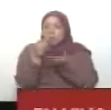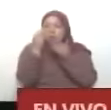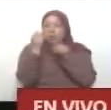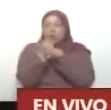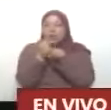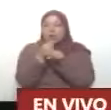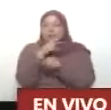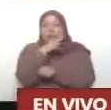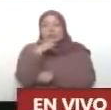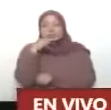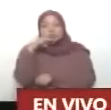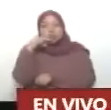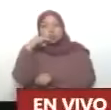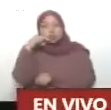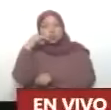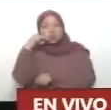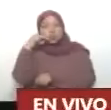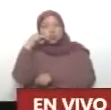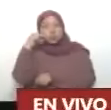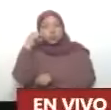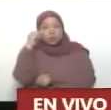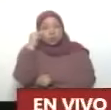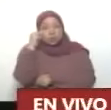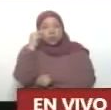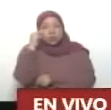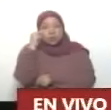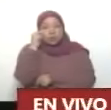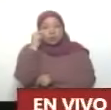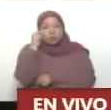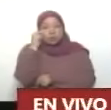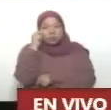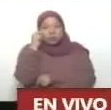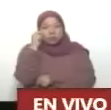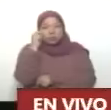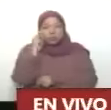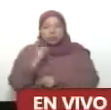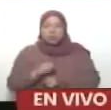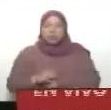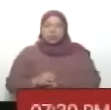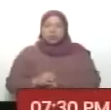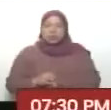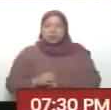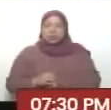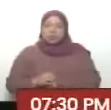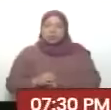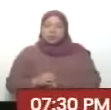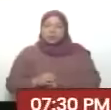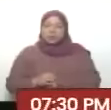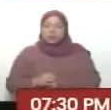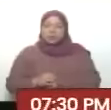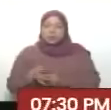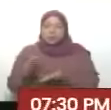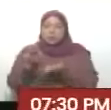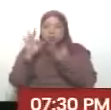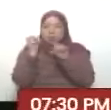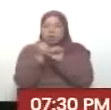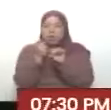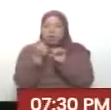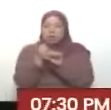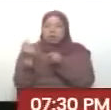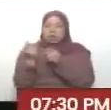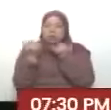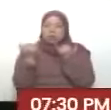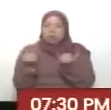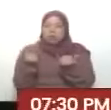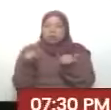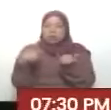echarle azúcar. Eso. Oye, te voy bien. Perfecto, sí. Y la tacita tuya, Silita. Lo que